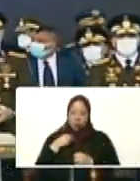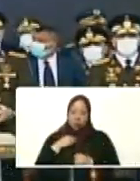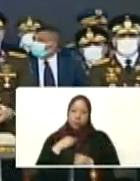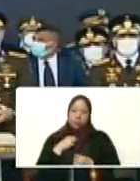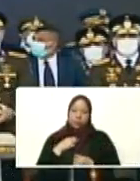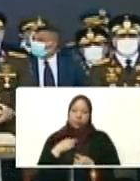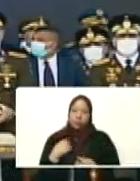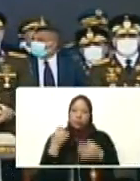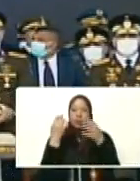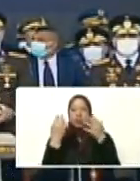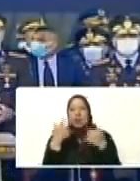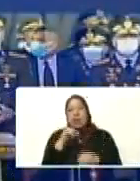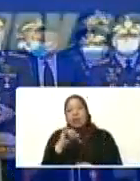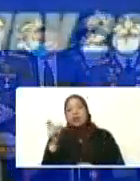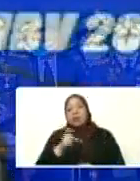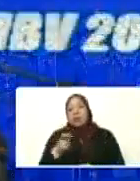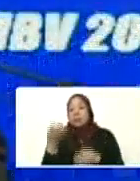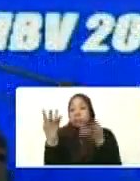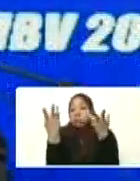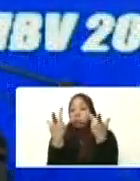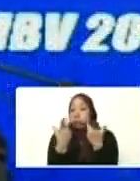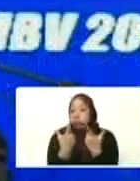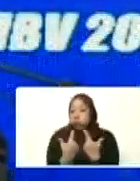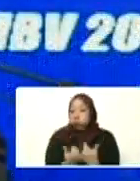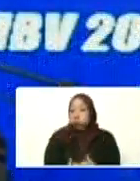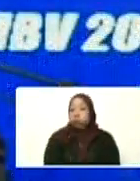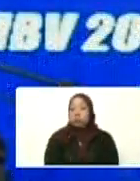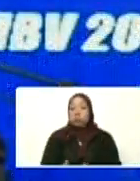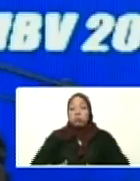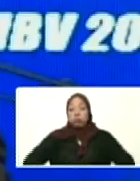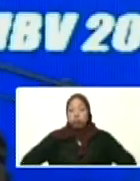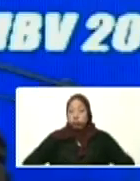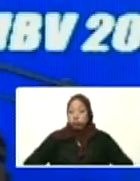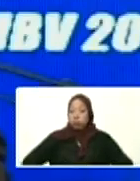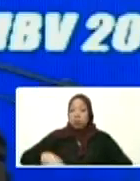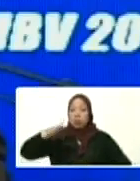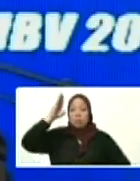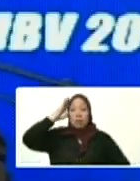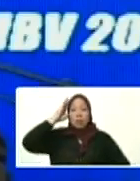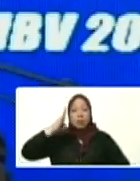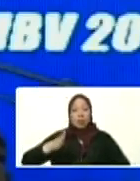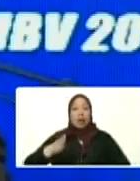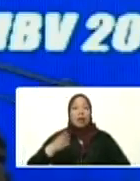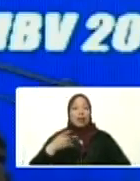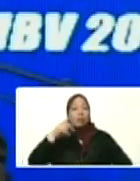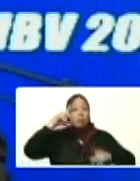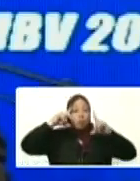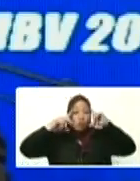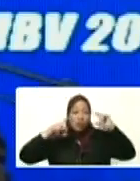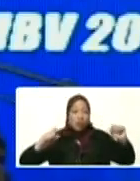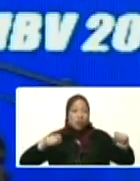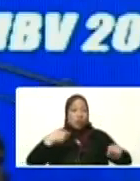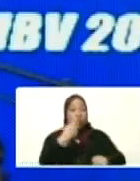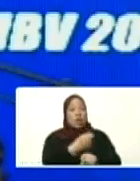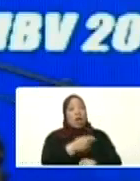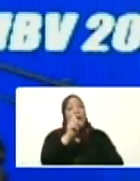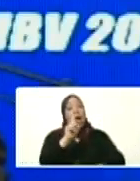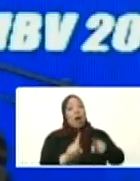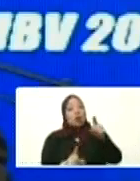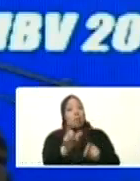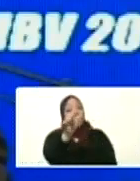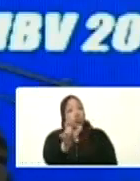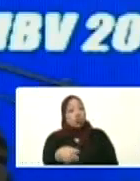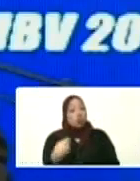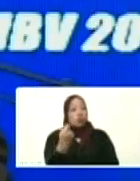¿Cuánto sacrificio exige la gloriosa carrera de las armas? Hoy algunos de nuestros compañeros y compañeras de